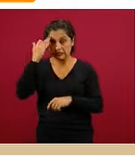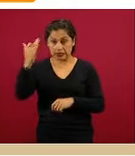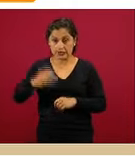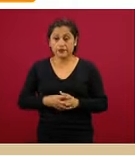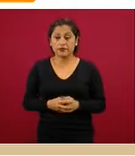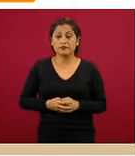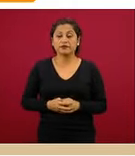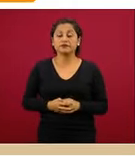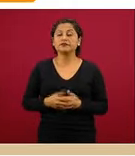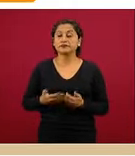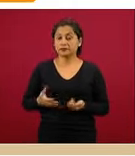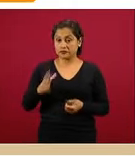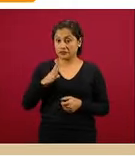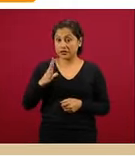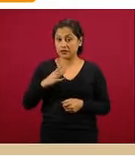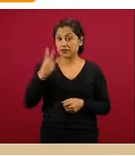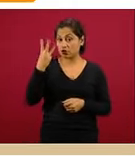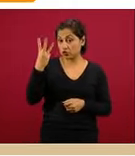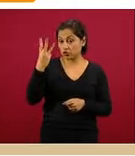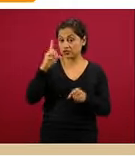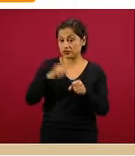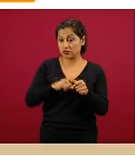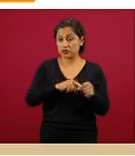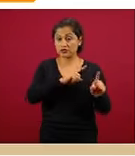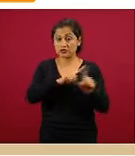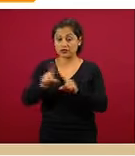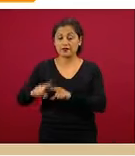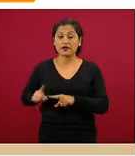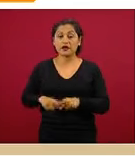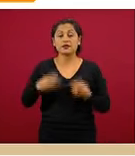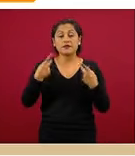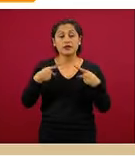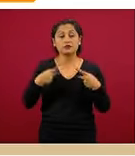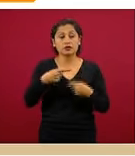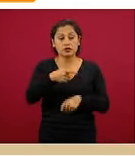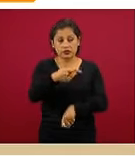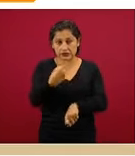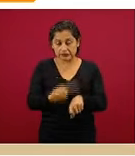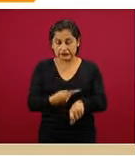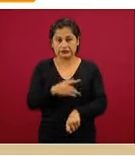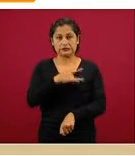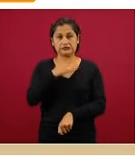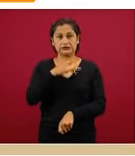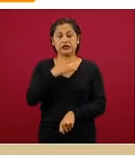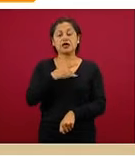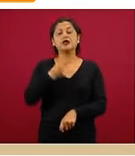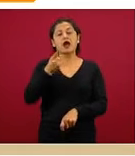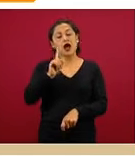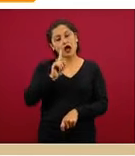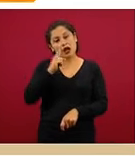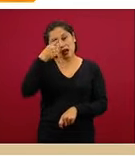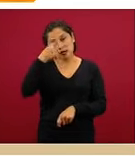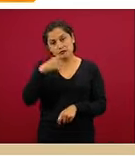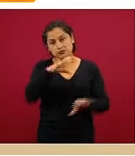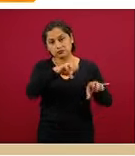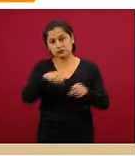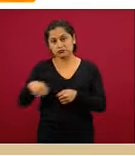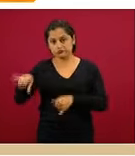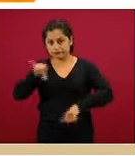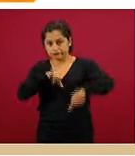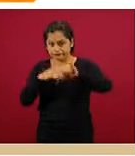donde tenemos personas que tienen los síntomas, se les tomó una muestra de secreciones respiratorias, se analizó en el laboratorio